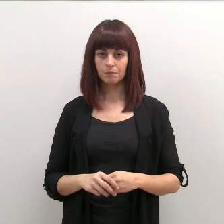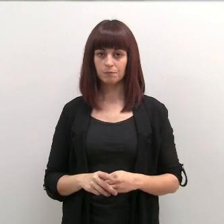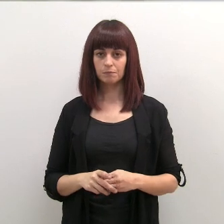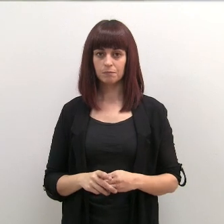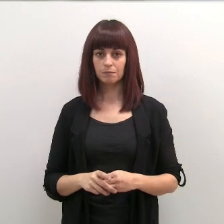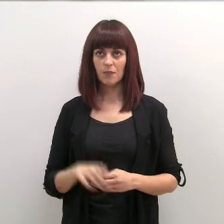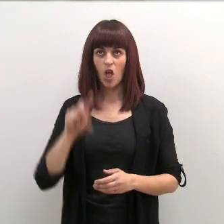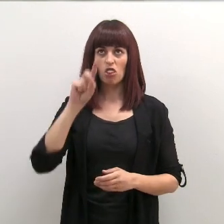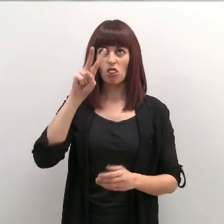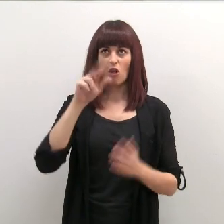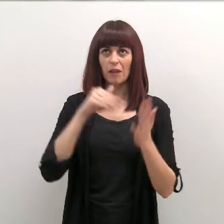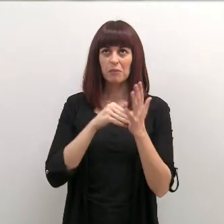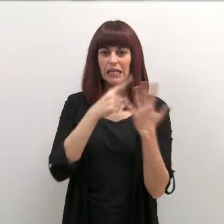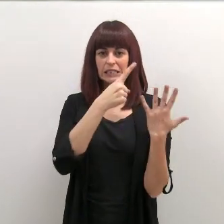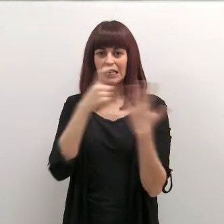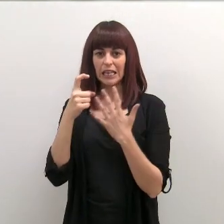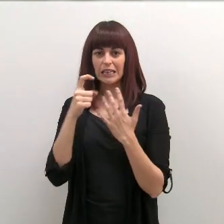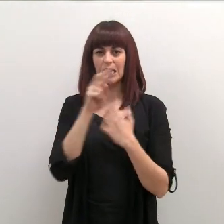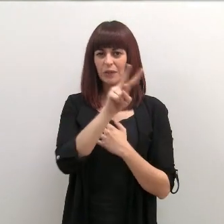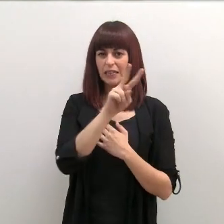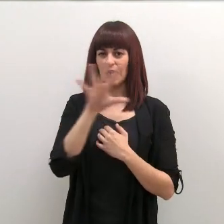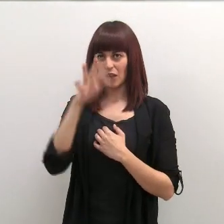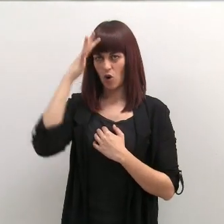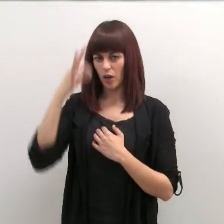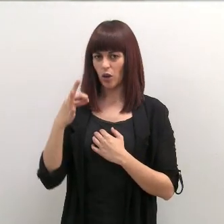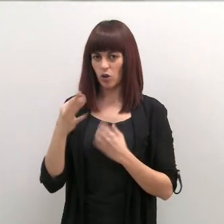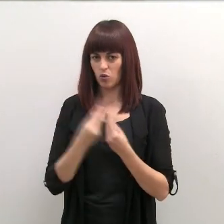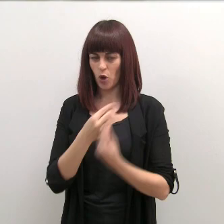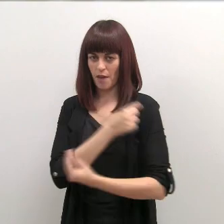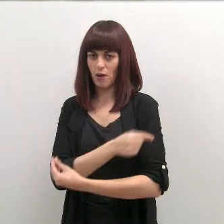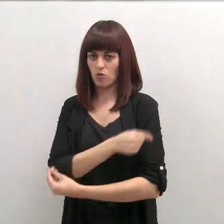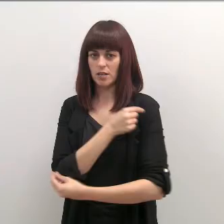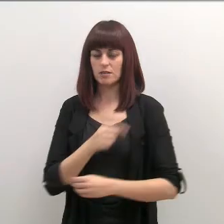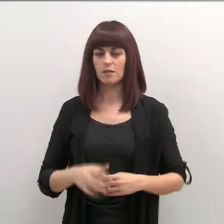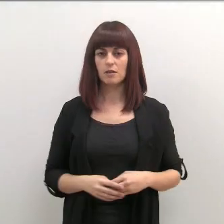semanas, 12.625 creo recordar que es la cifra.